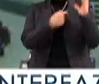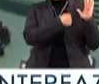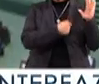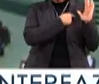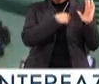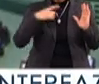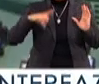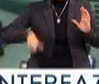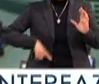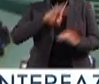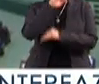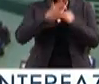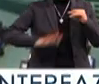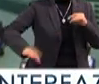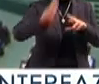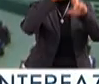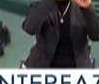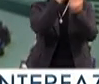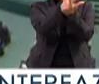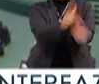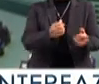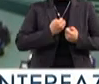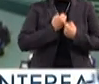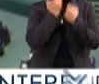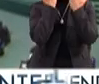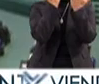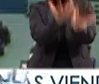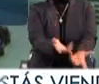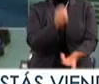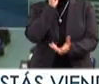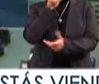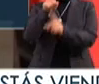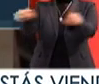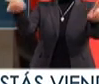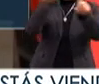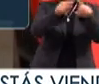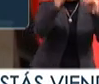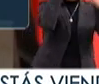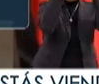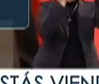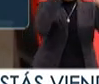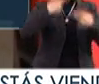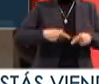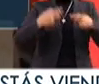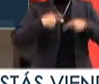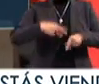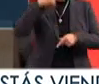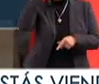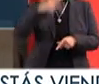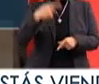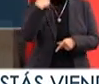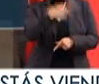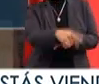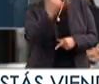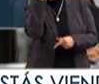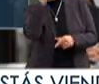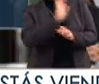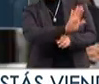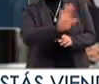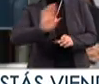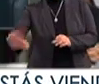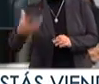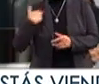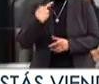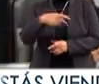que gobernará para todos y respetará la libertad de expresión, así como la diversidad de todos los mexicanos, al margen de sus ideologías,